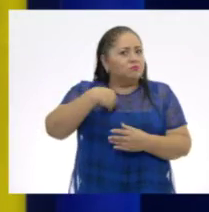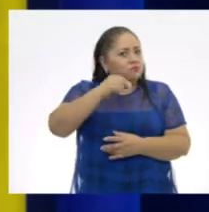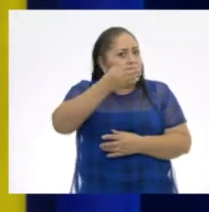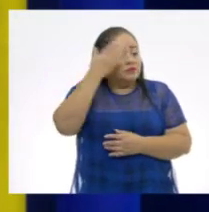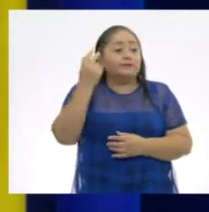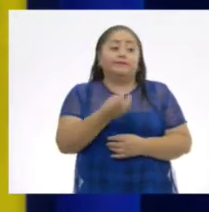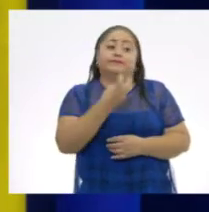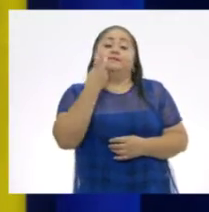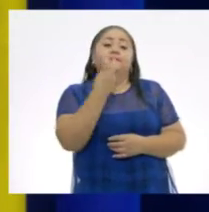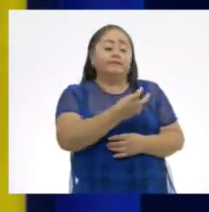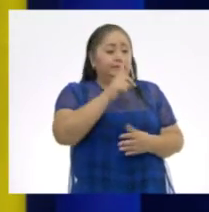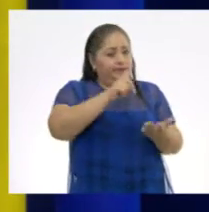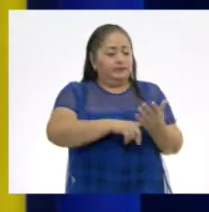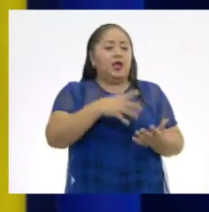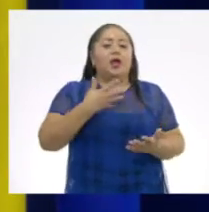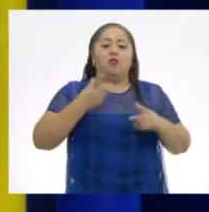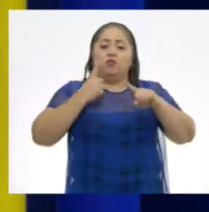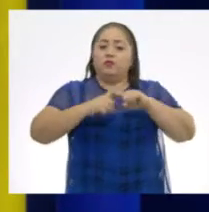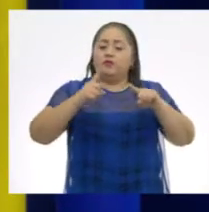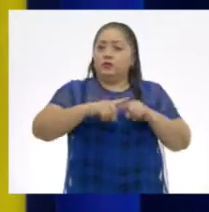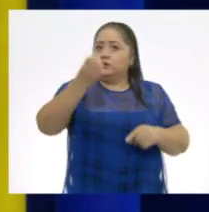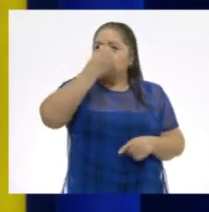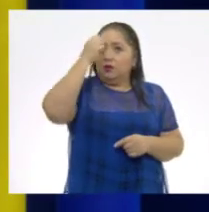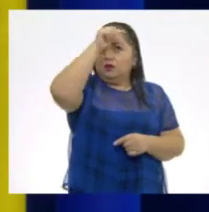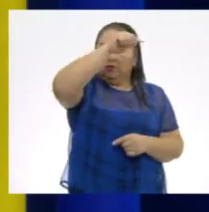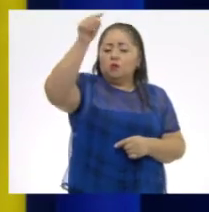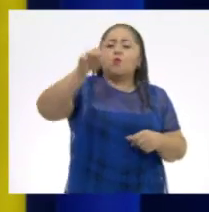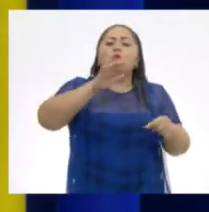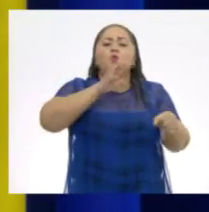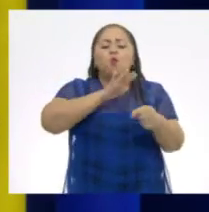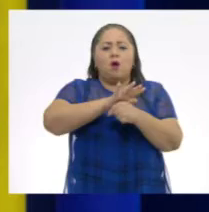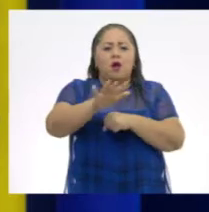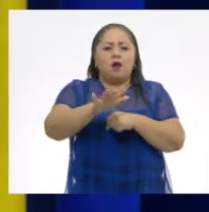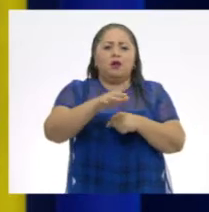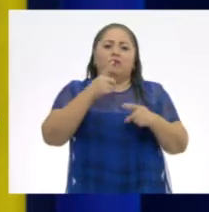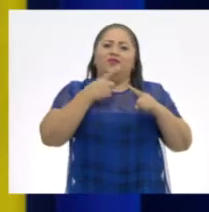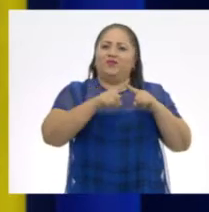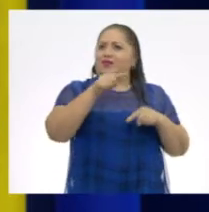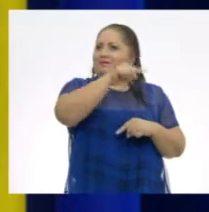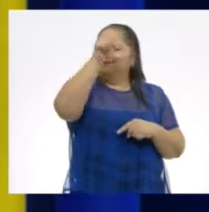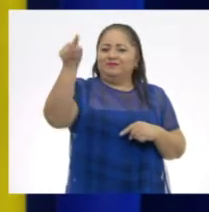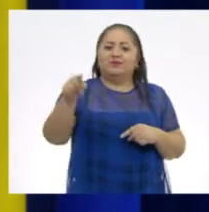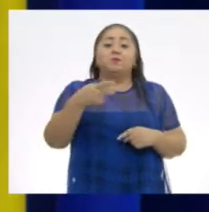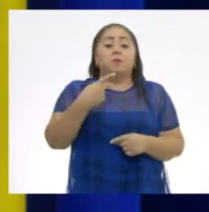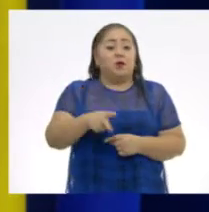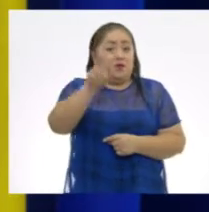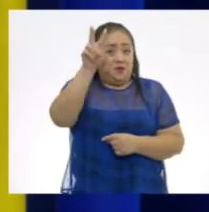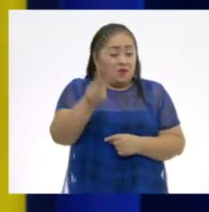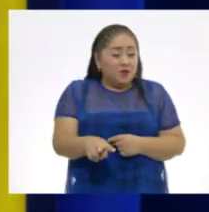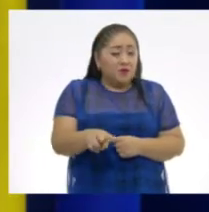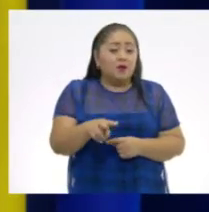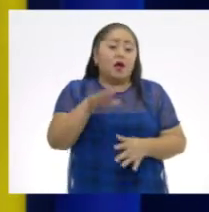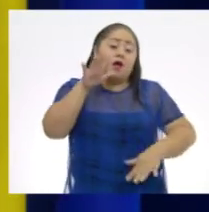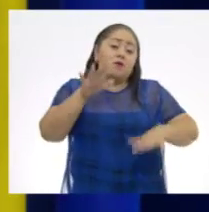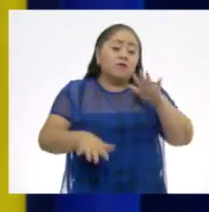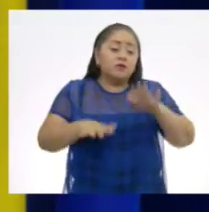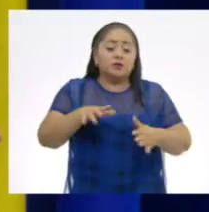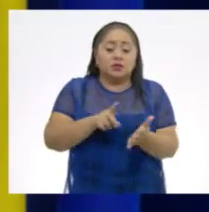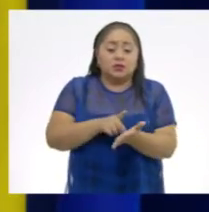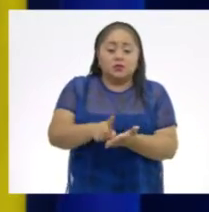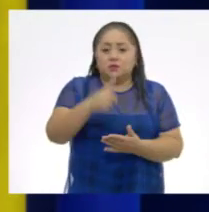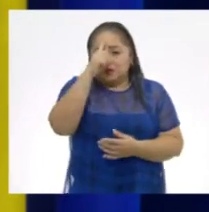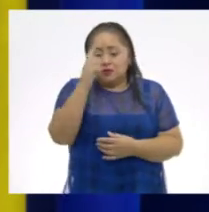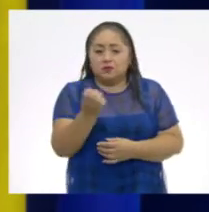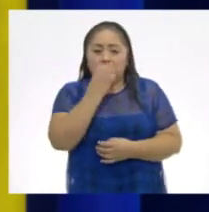Así es, Raúl. Existen diferentes escuelas en las cuales hay condiciones distintas. La realidad es que en ocasiones el derecho